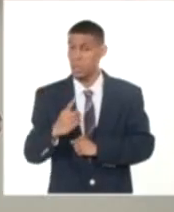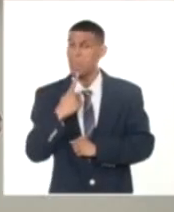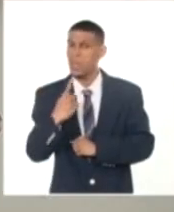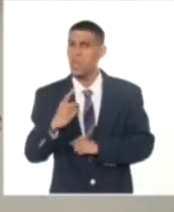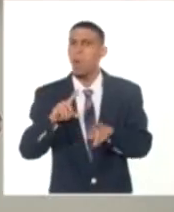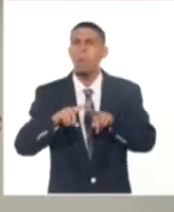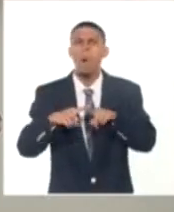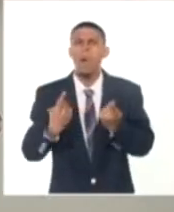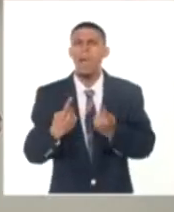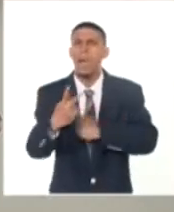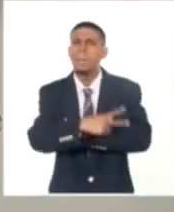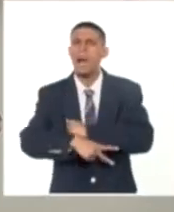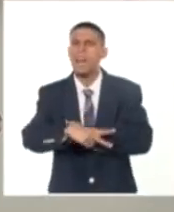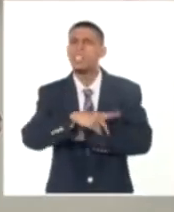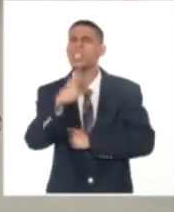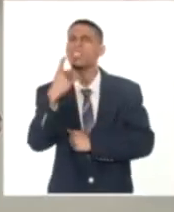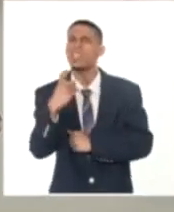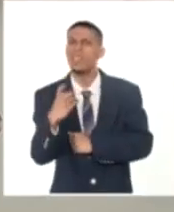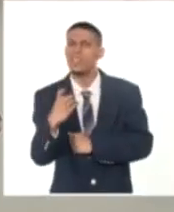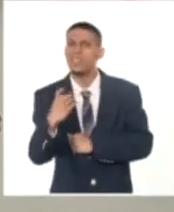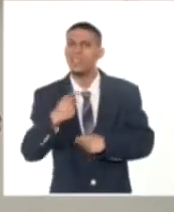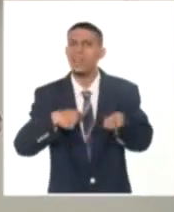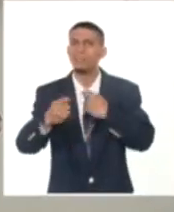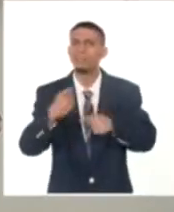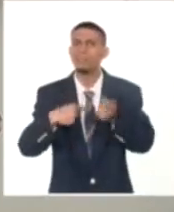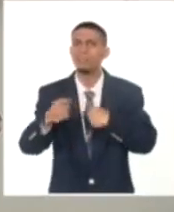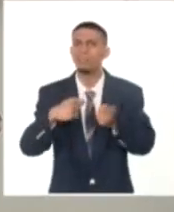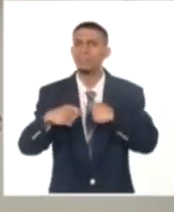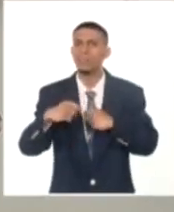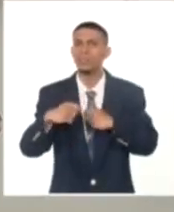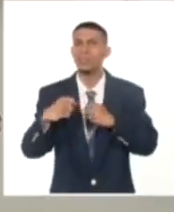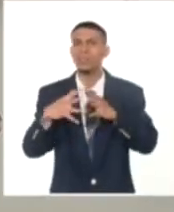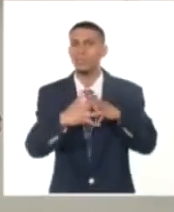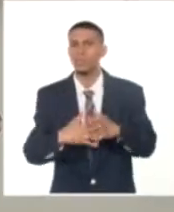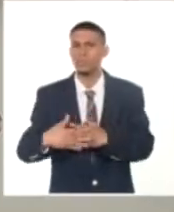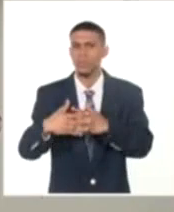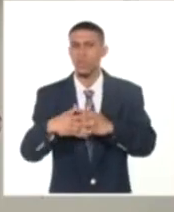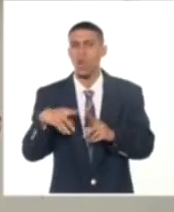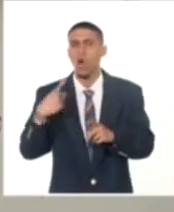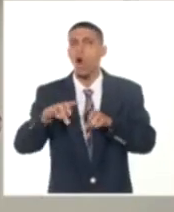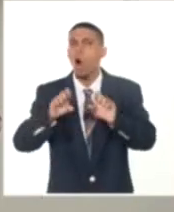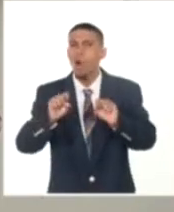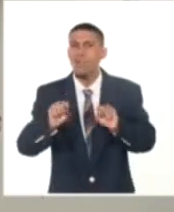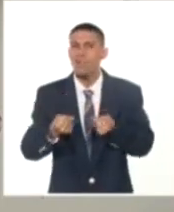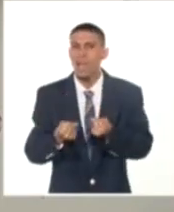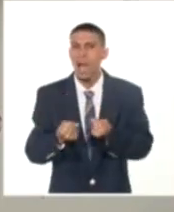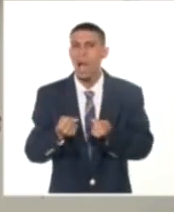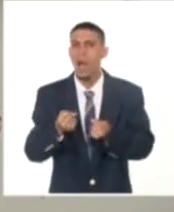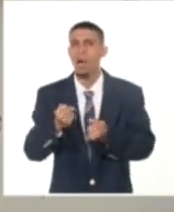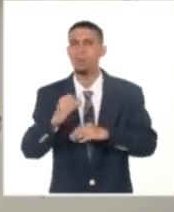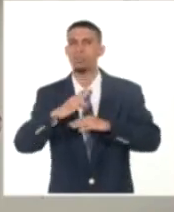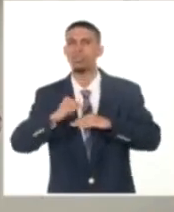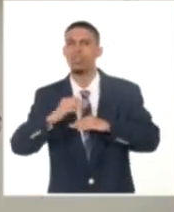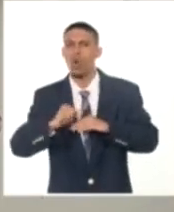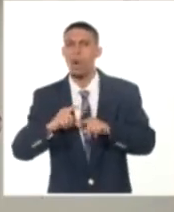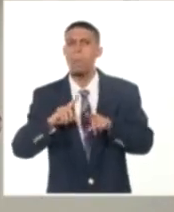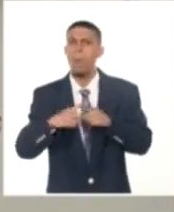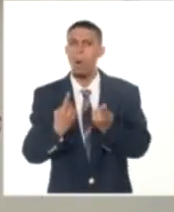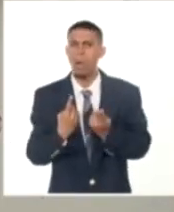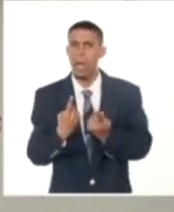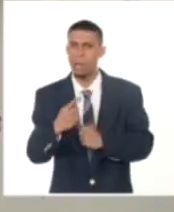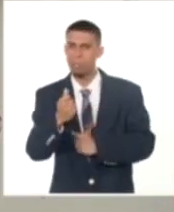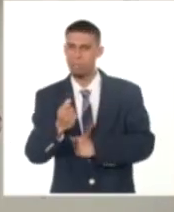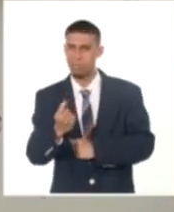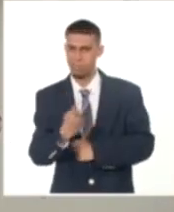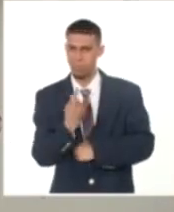los países necesitan hacer su comercio respaldado por el dólar? ¿Por qué no podemos comerciar con nuestras propias monedas?